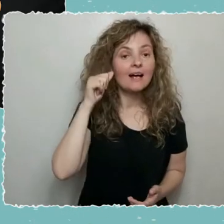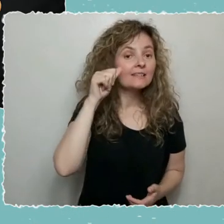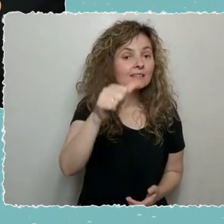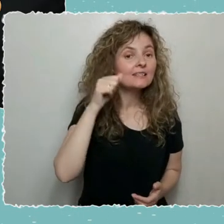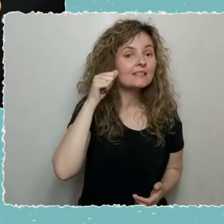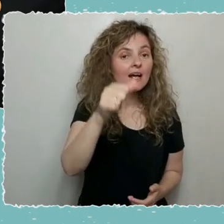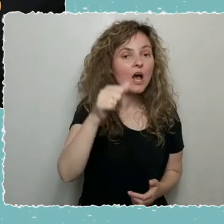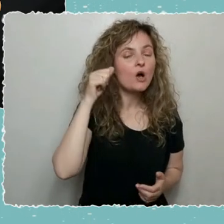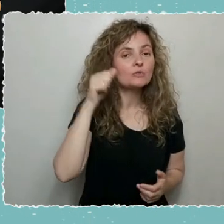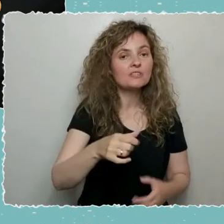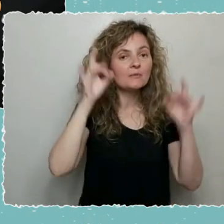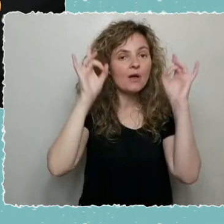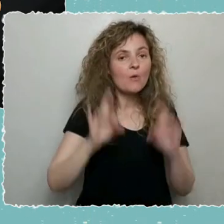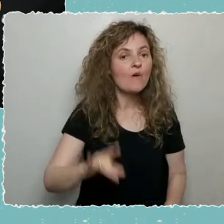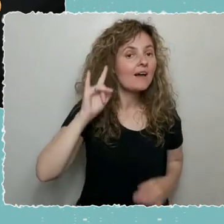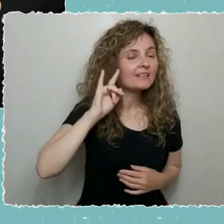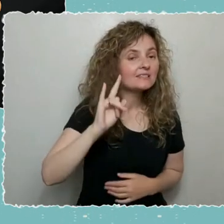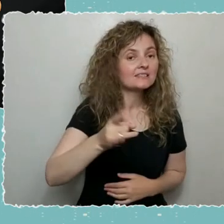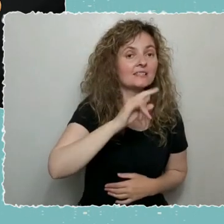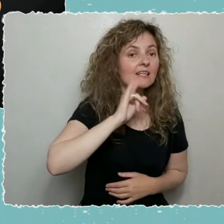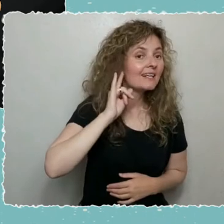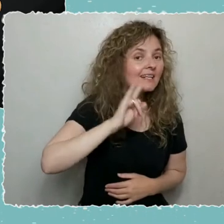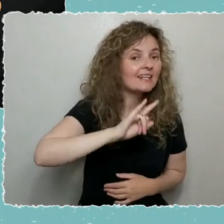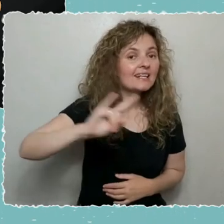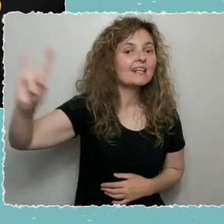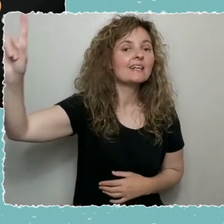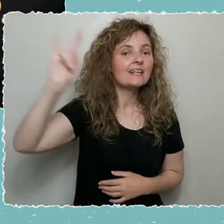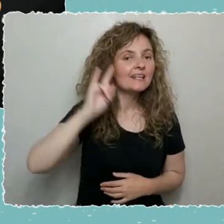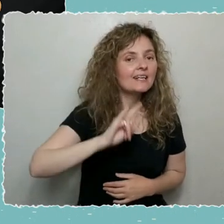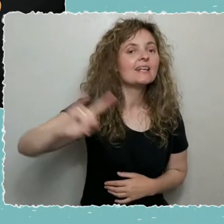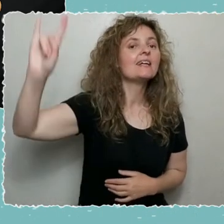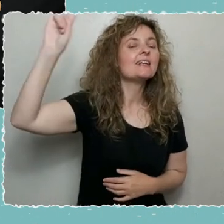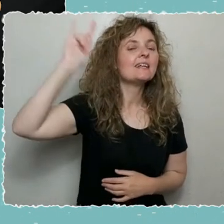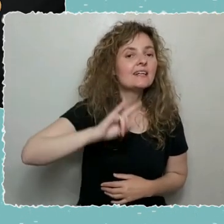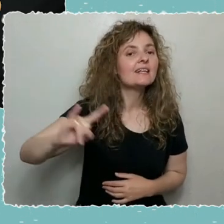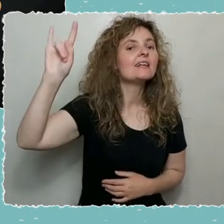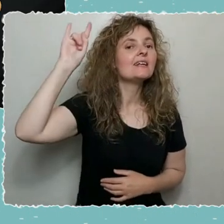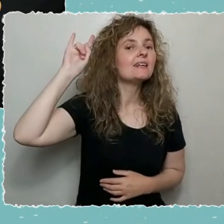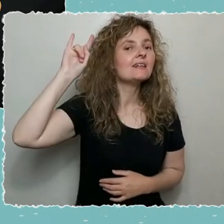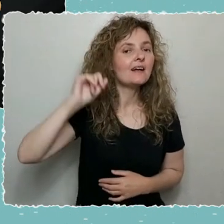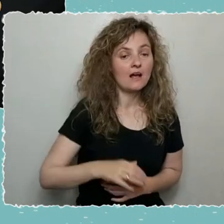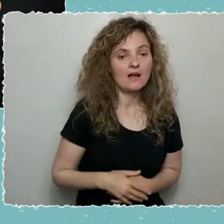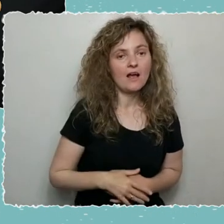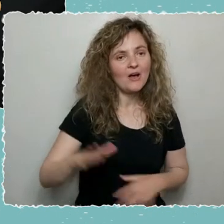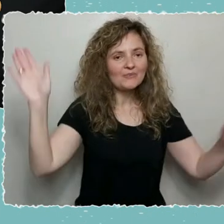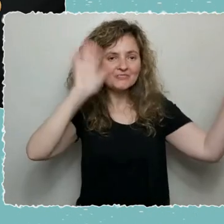un timbre fai así, que un timbre fai así. Rin, rin,